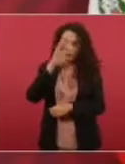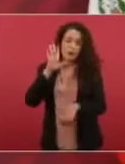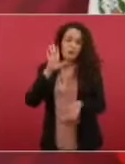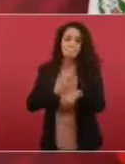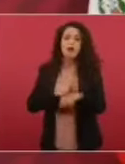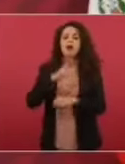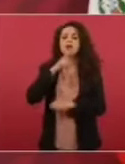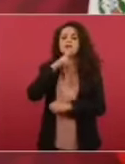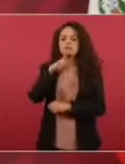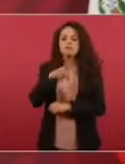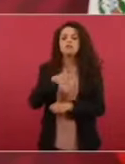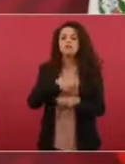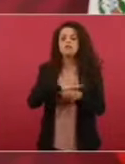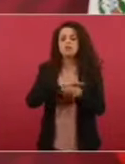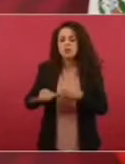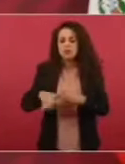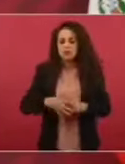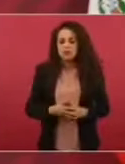fue lo de